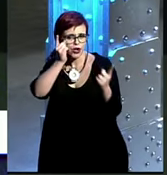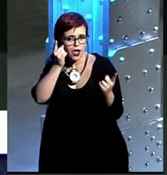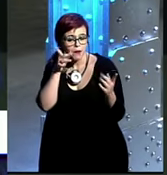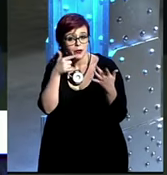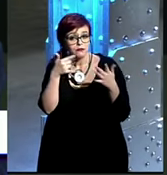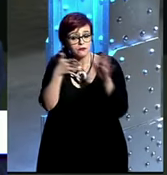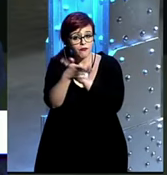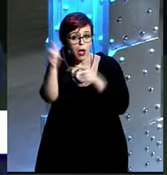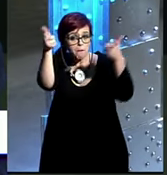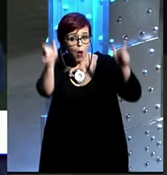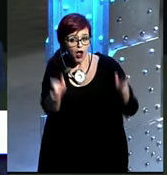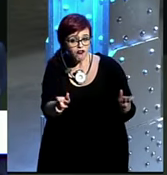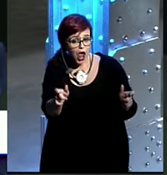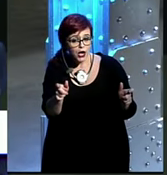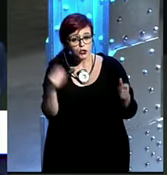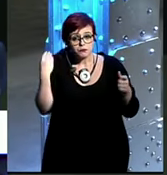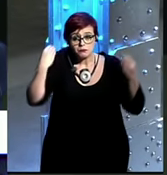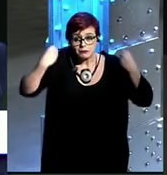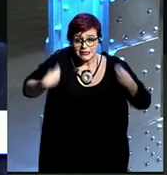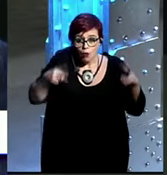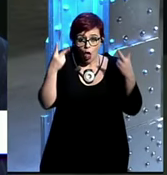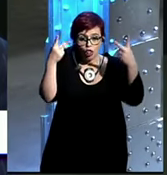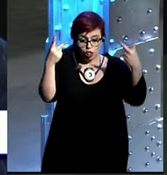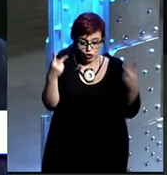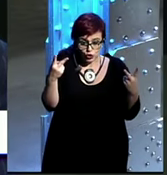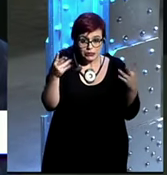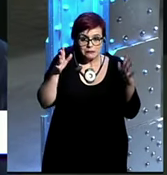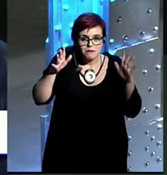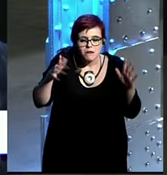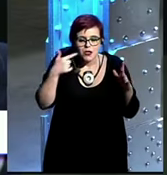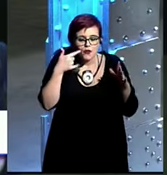distintos vocabularios que definen el mismo tipo de fenómenos. Podríamos